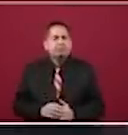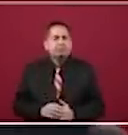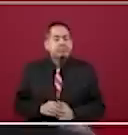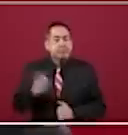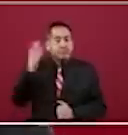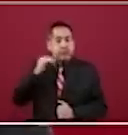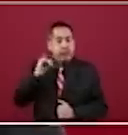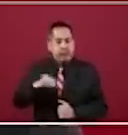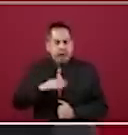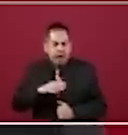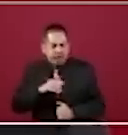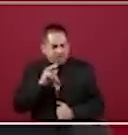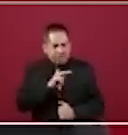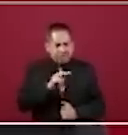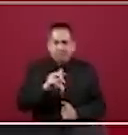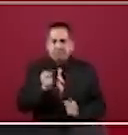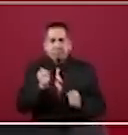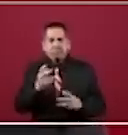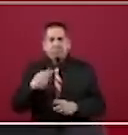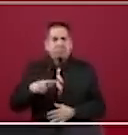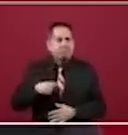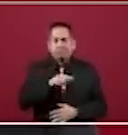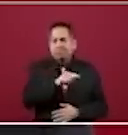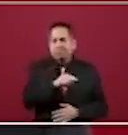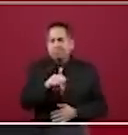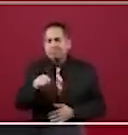había habido tanta gente